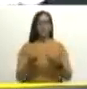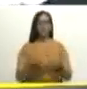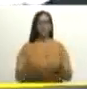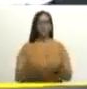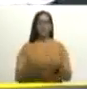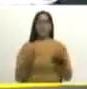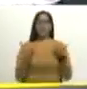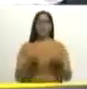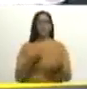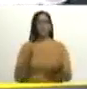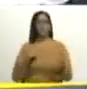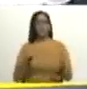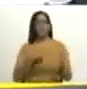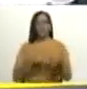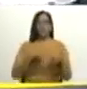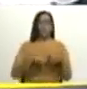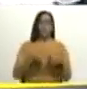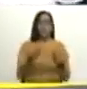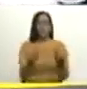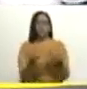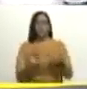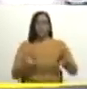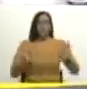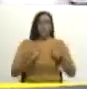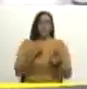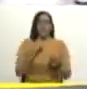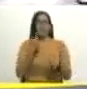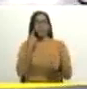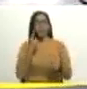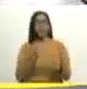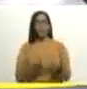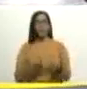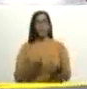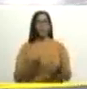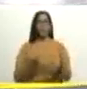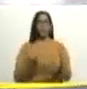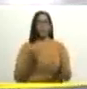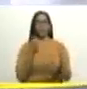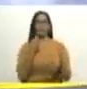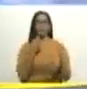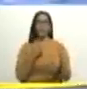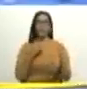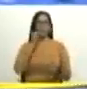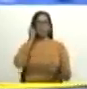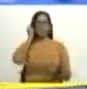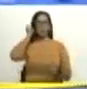Ya no tiene que entonces venir nadie a decir, miren, si no me dan como me decía a mí,